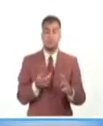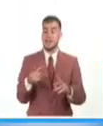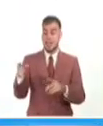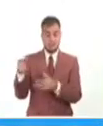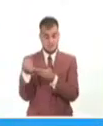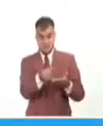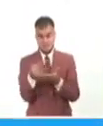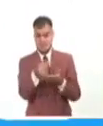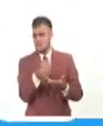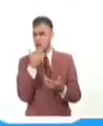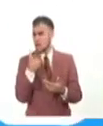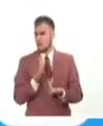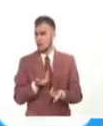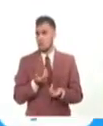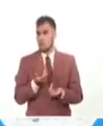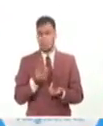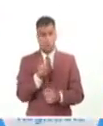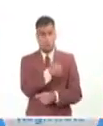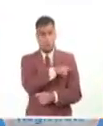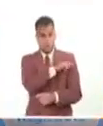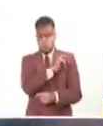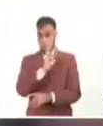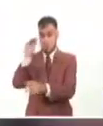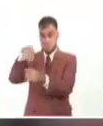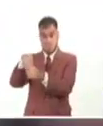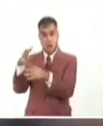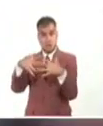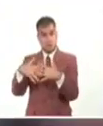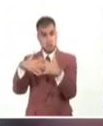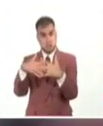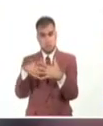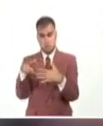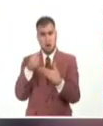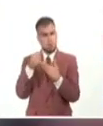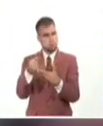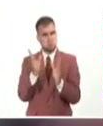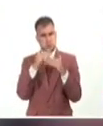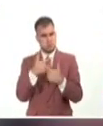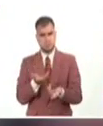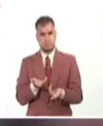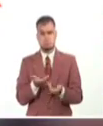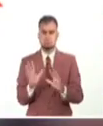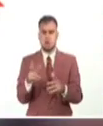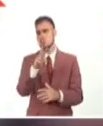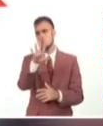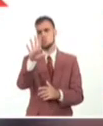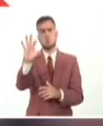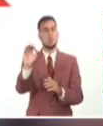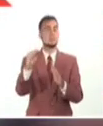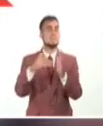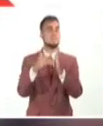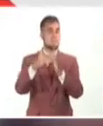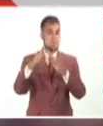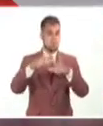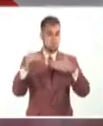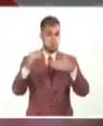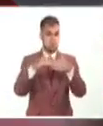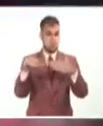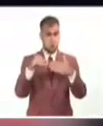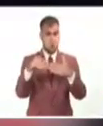y ponga así para lo que debe que el pueblo no soporta mucho tiempo más